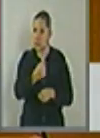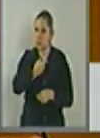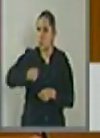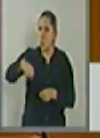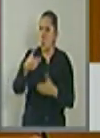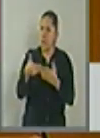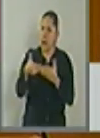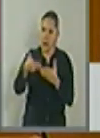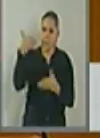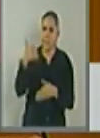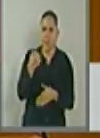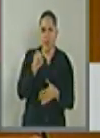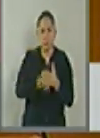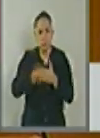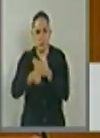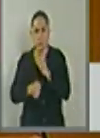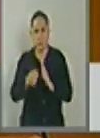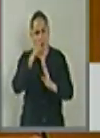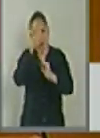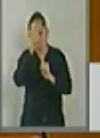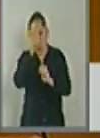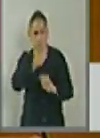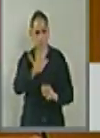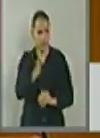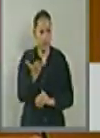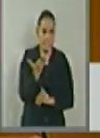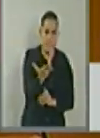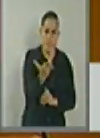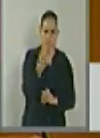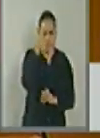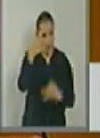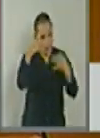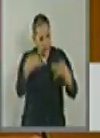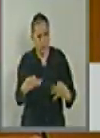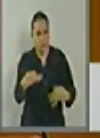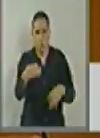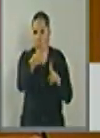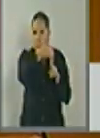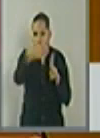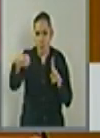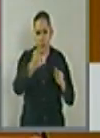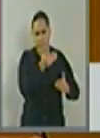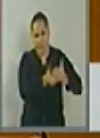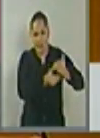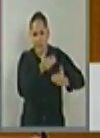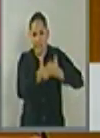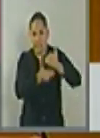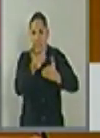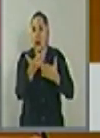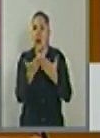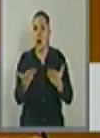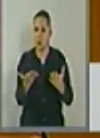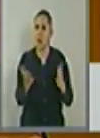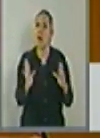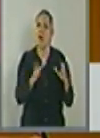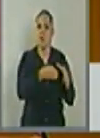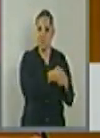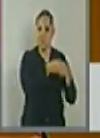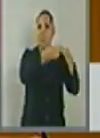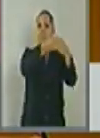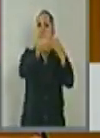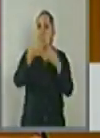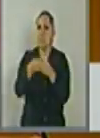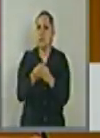de los casos, pero que contribuimos también constructivamente para que esto se diera. El fantasma